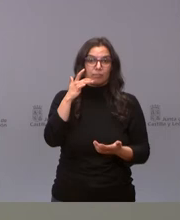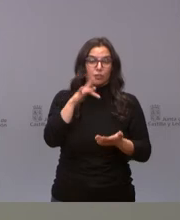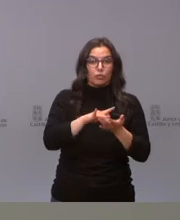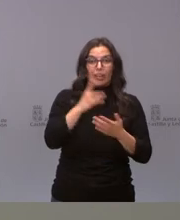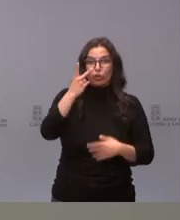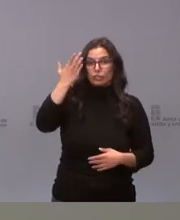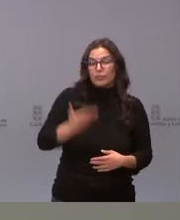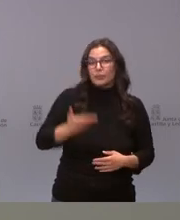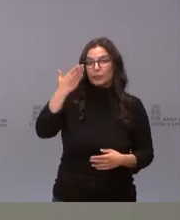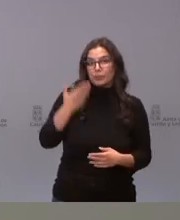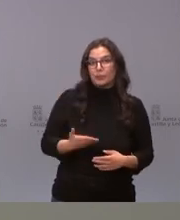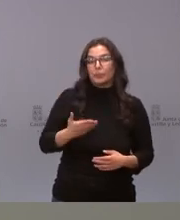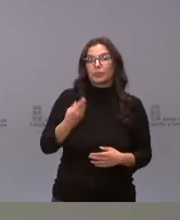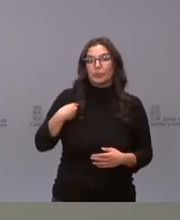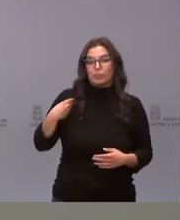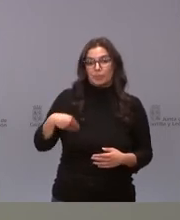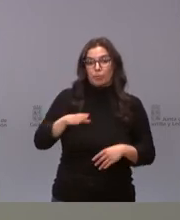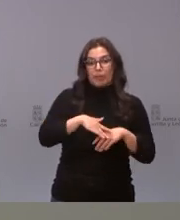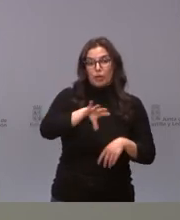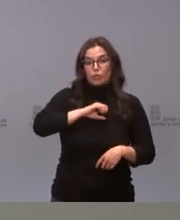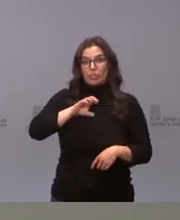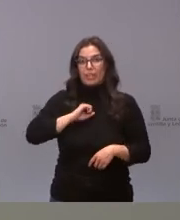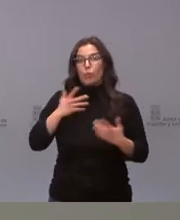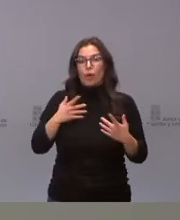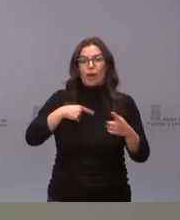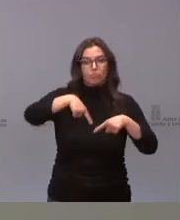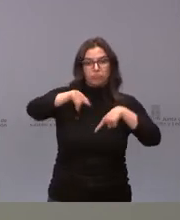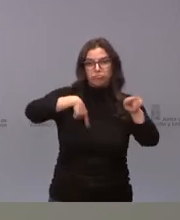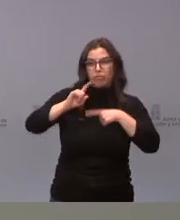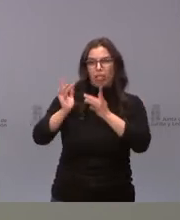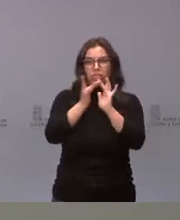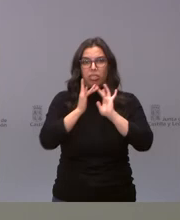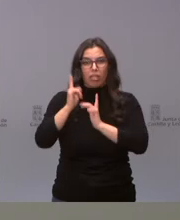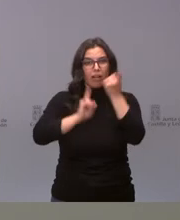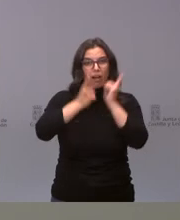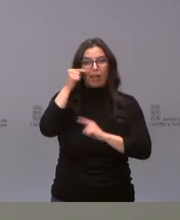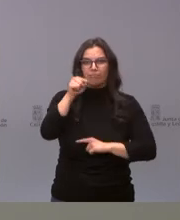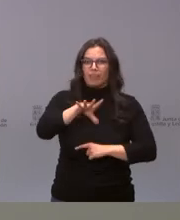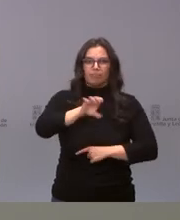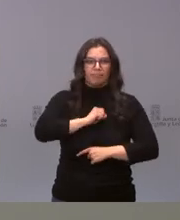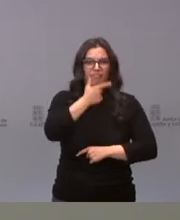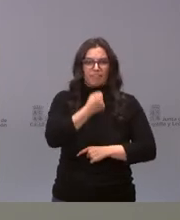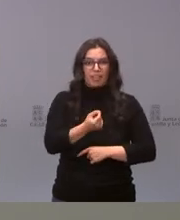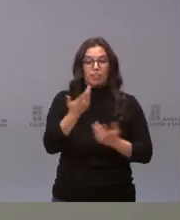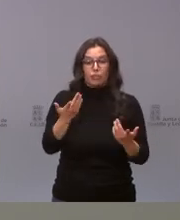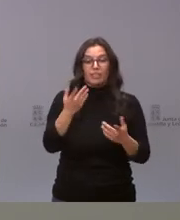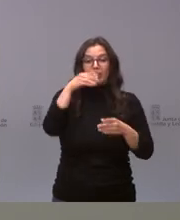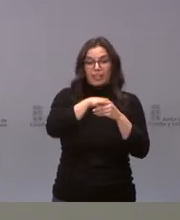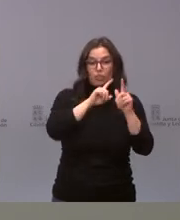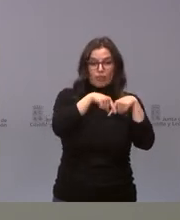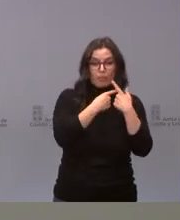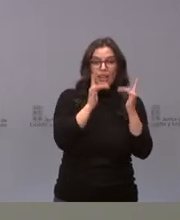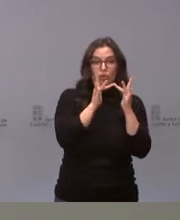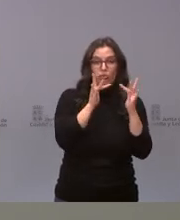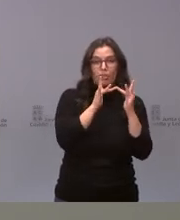elementos que están en la base de los contagios es la movilidad y el contacto social. Por lo tanto, contacto social dentro de las familias,